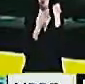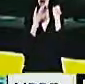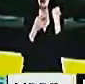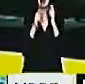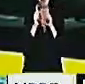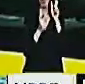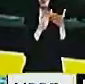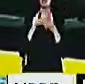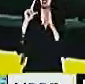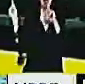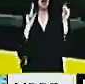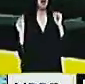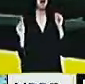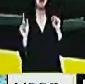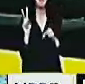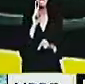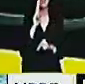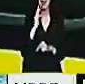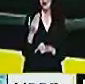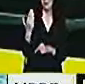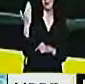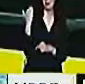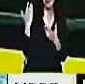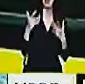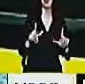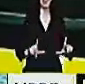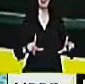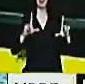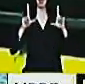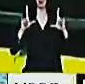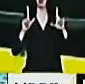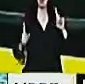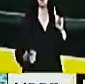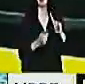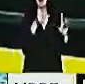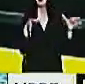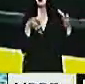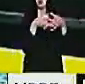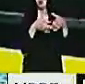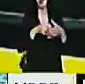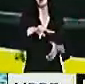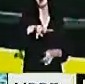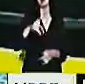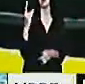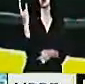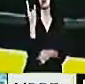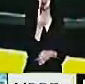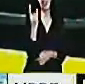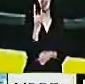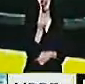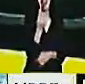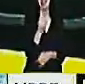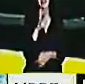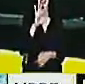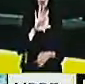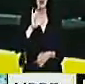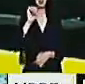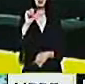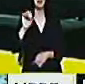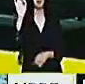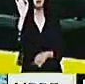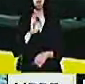Pues bien, el viernes que acaba de pasar hemos titulado a los primeros egresados de nuestra universidad. El